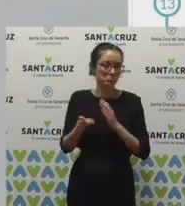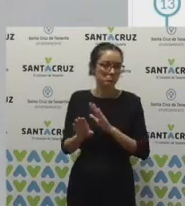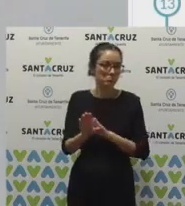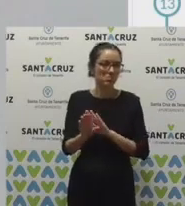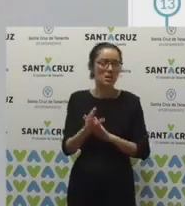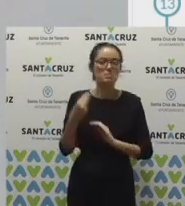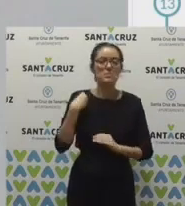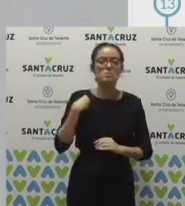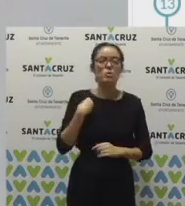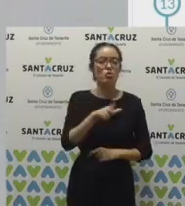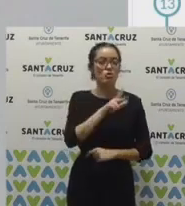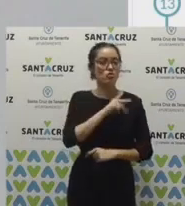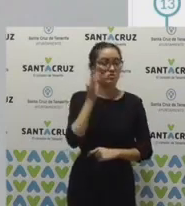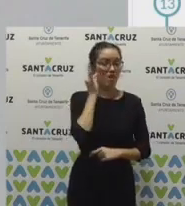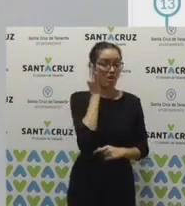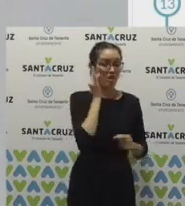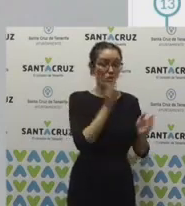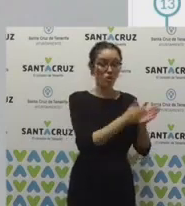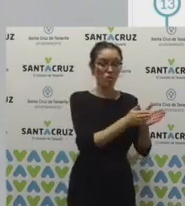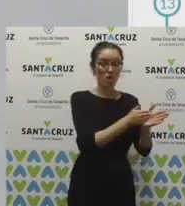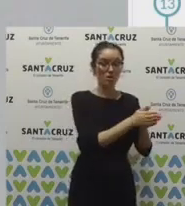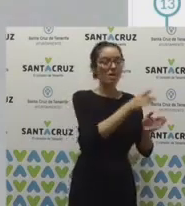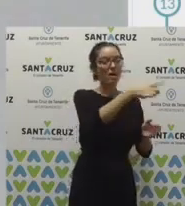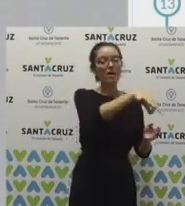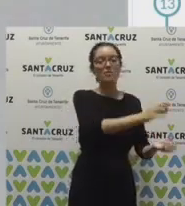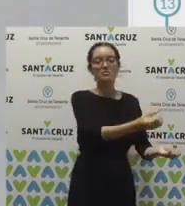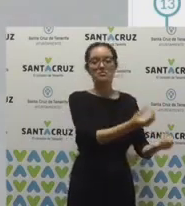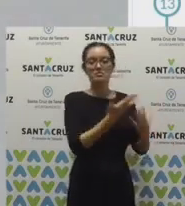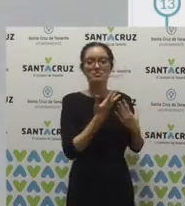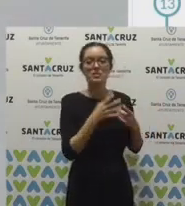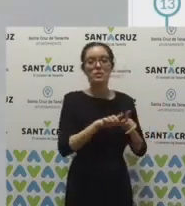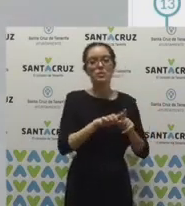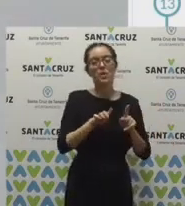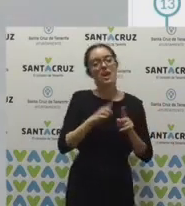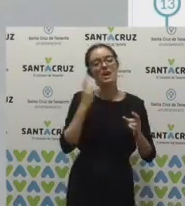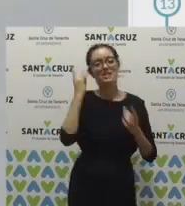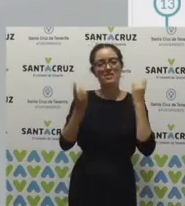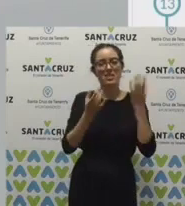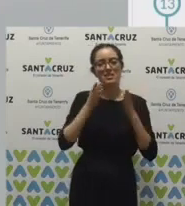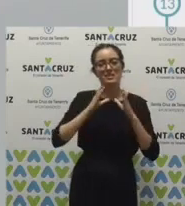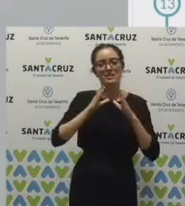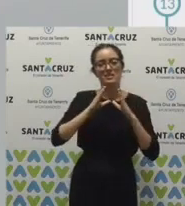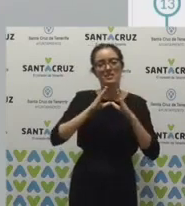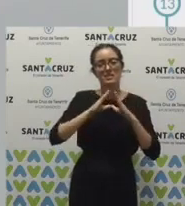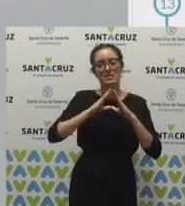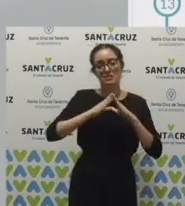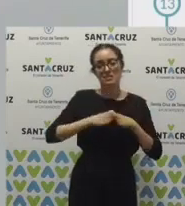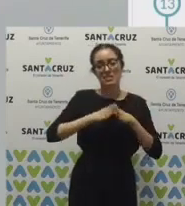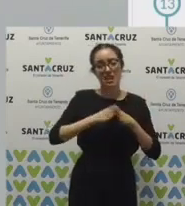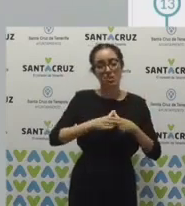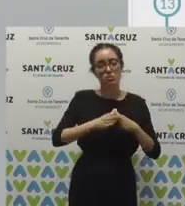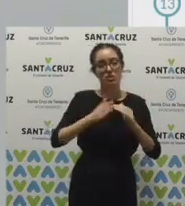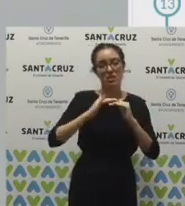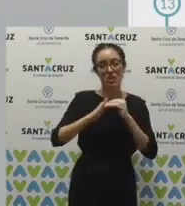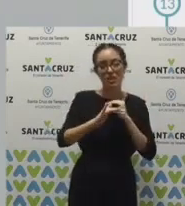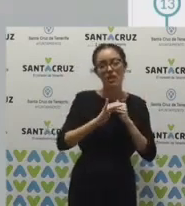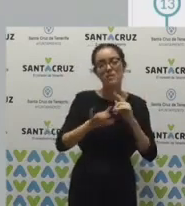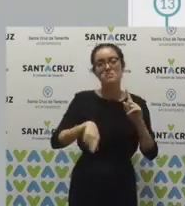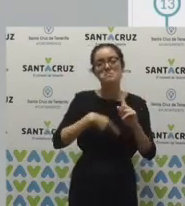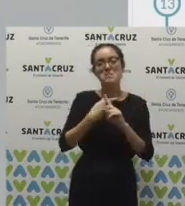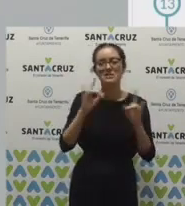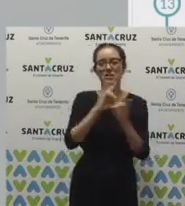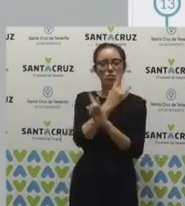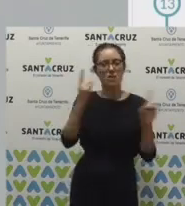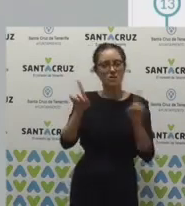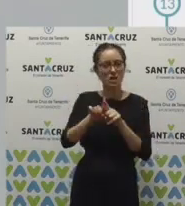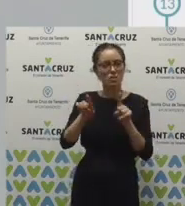esta moción nos habla de las actividades naúticas vinculadas a la divulgación y disfrute sostenible de la naturaleza